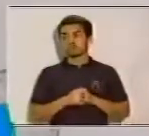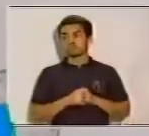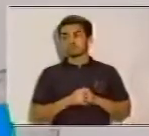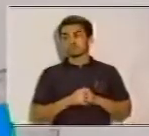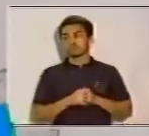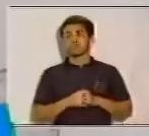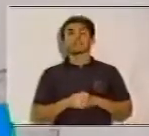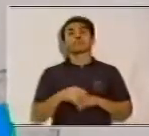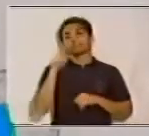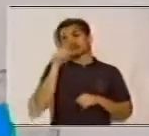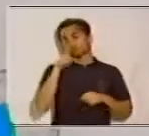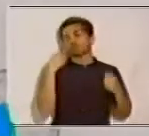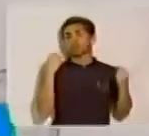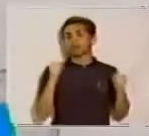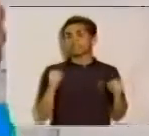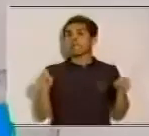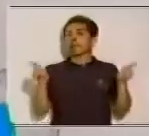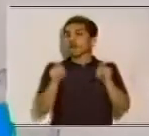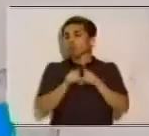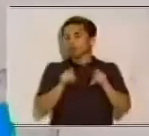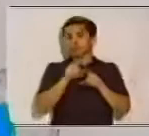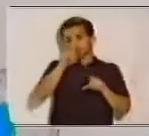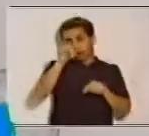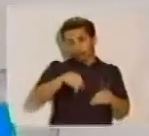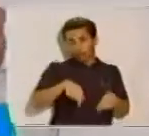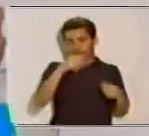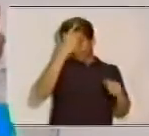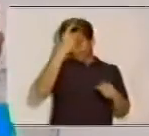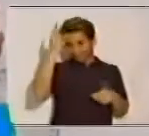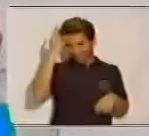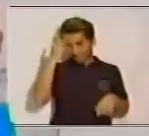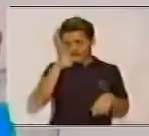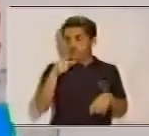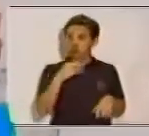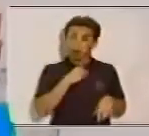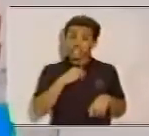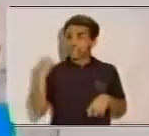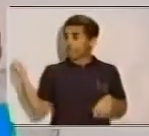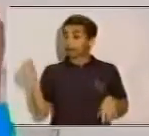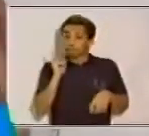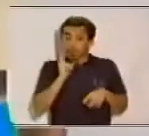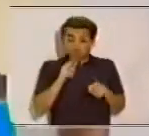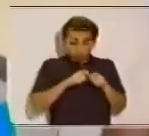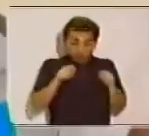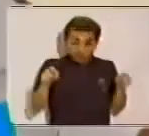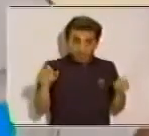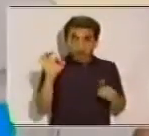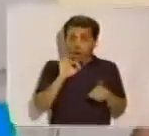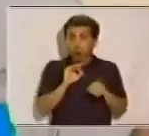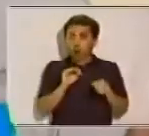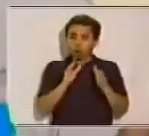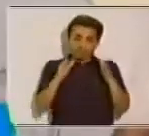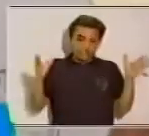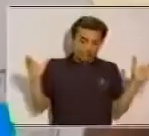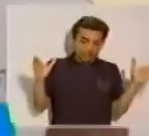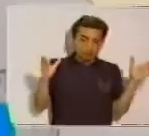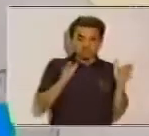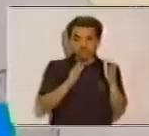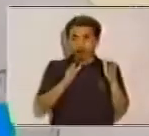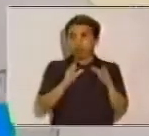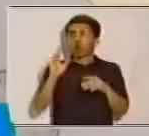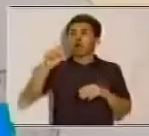lo mismo, de este tamaño si quieren, un poquito más grande o más pequeño, y quiero que de tarea para el próximo día me